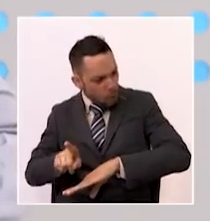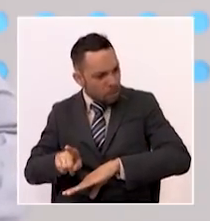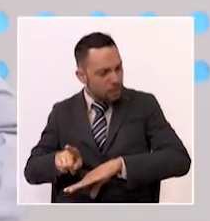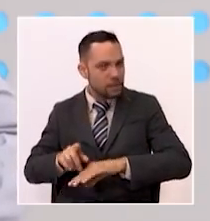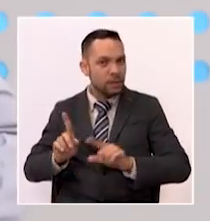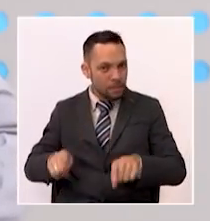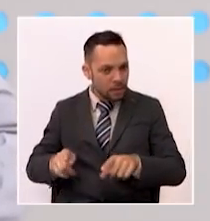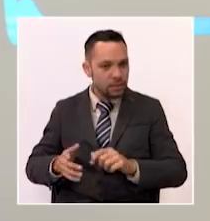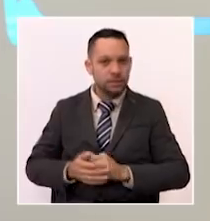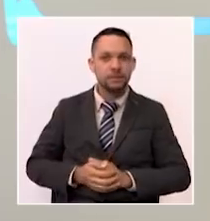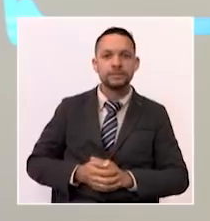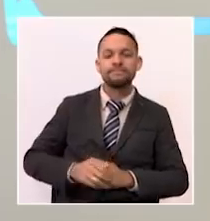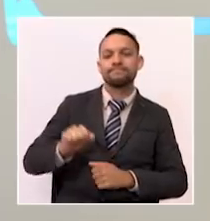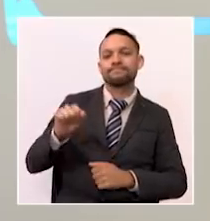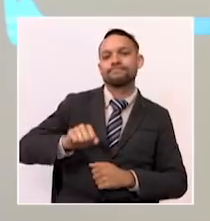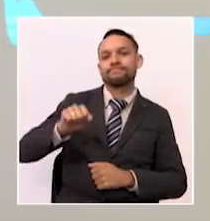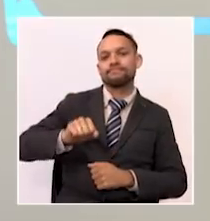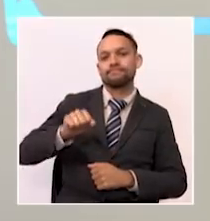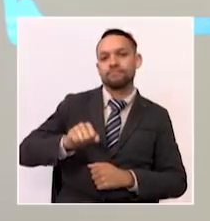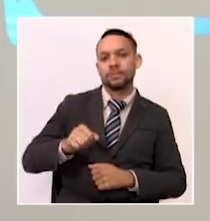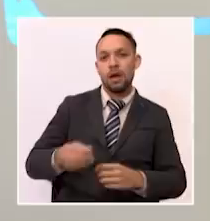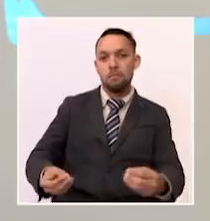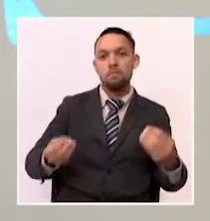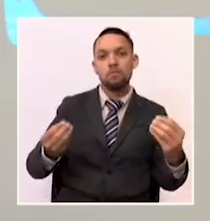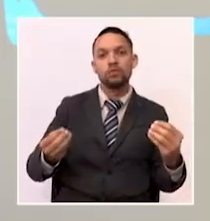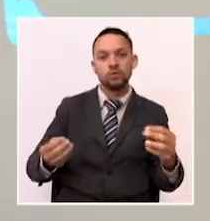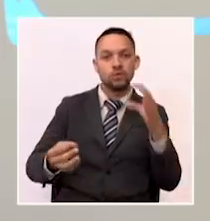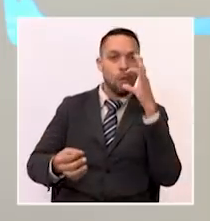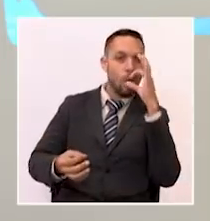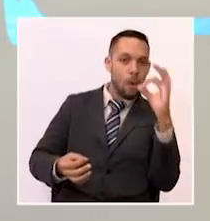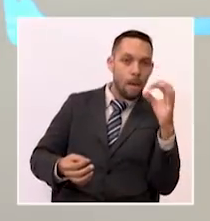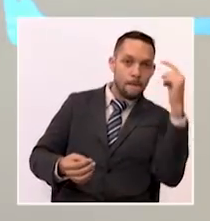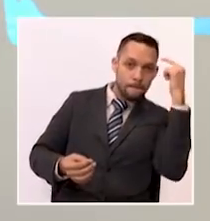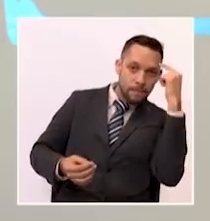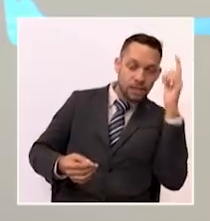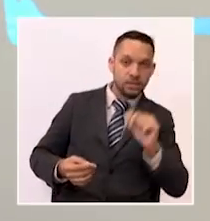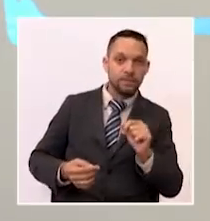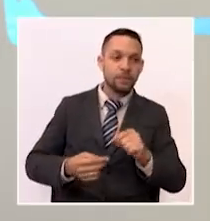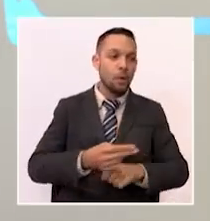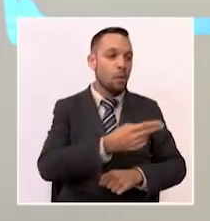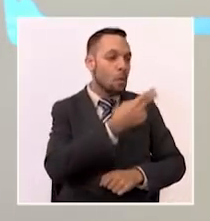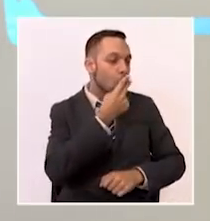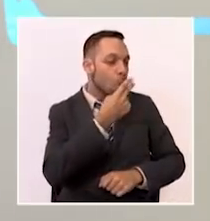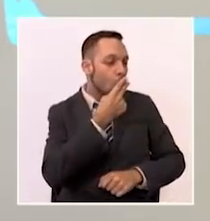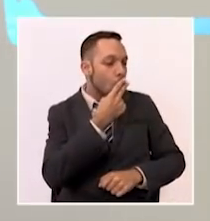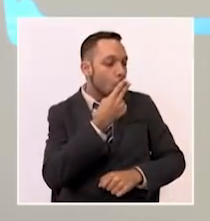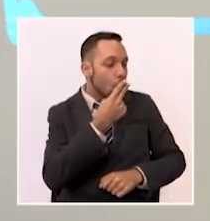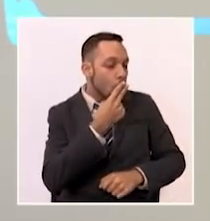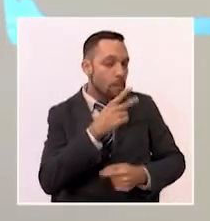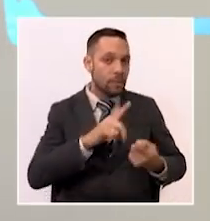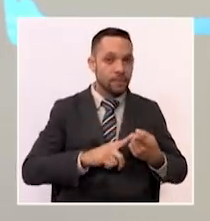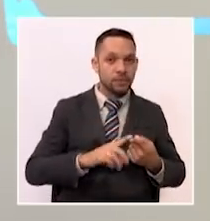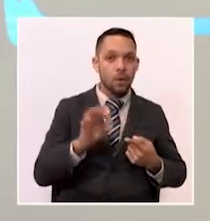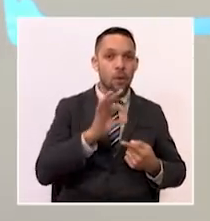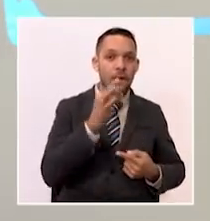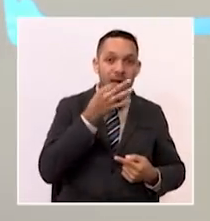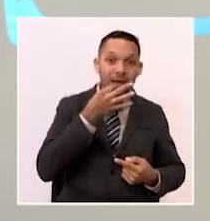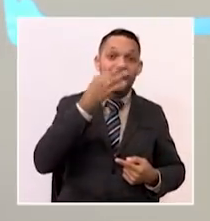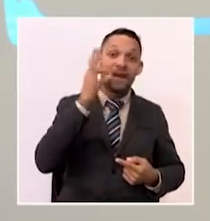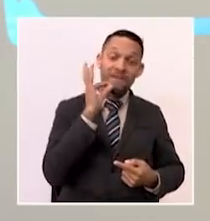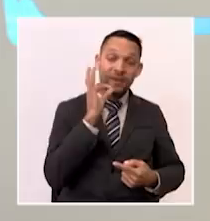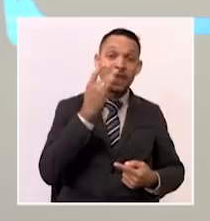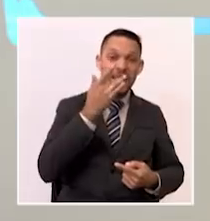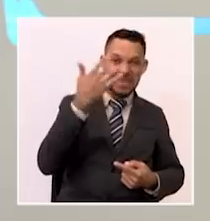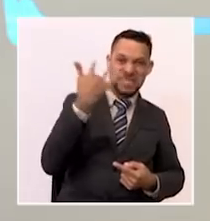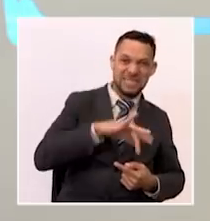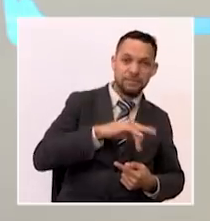Sí, muchos de los hombres, yo lo dije incluso al principio, el uso del cigarrillo, el consumo abundante de café o de picante puede alterar